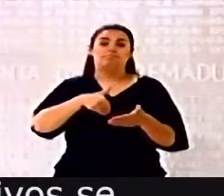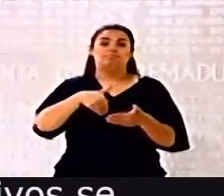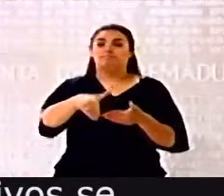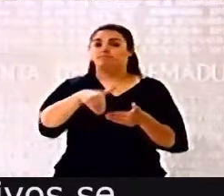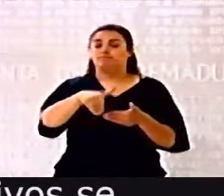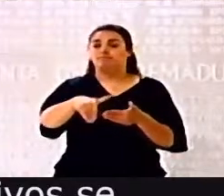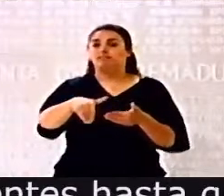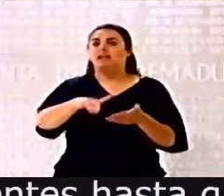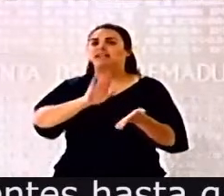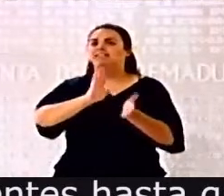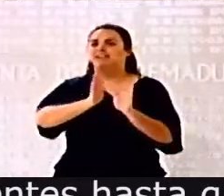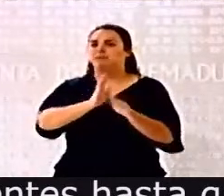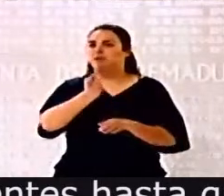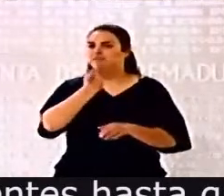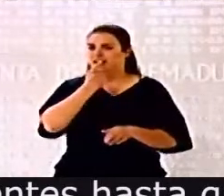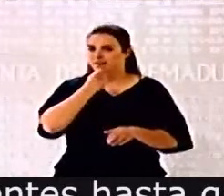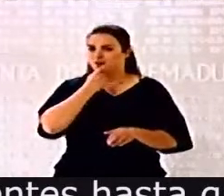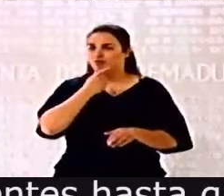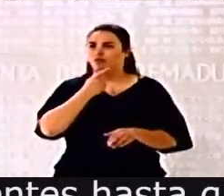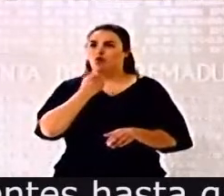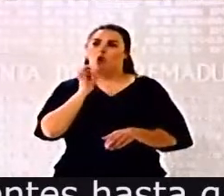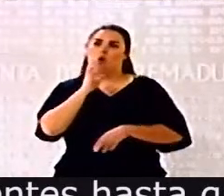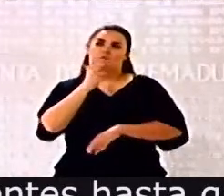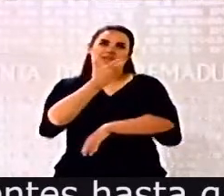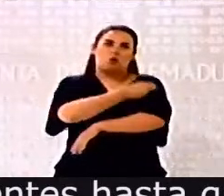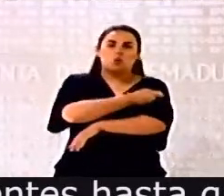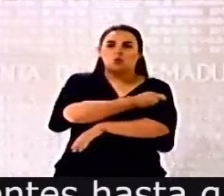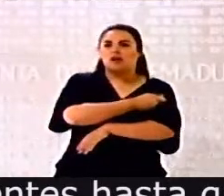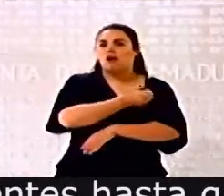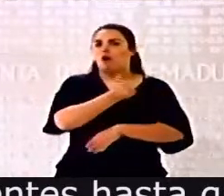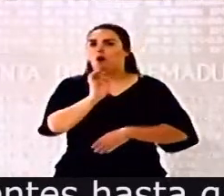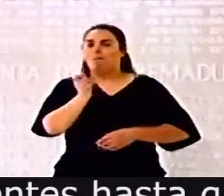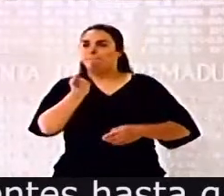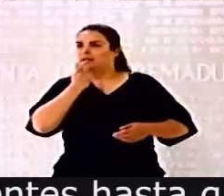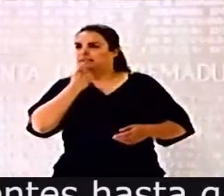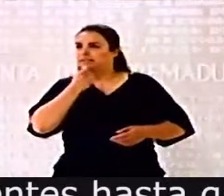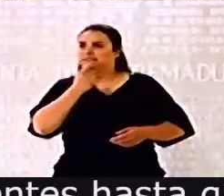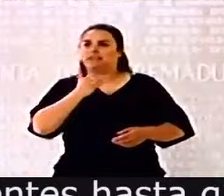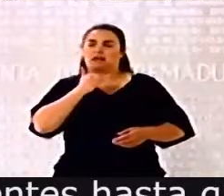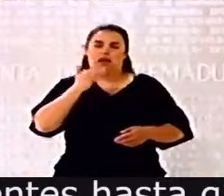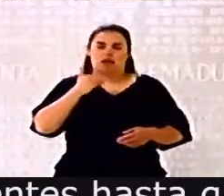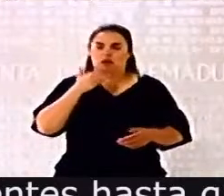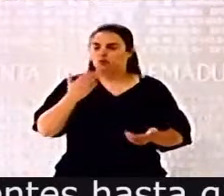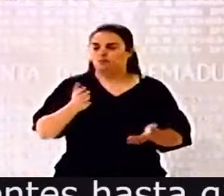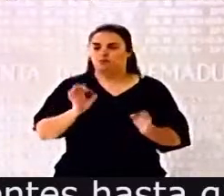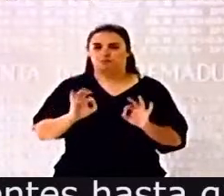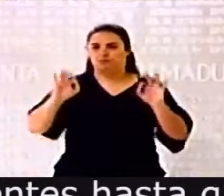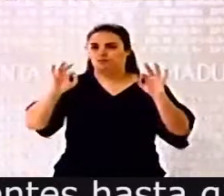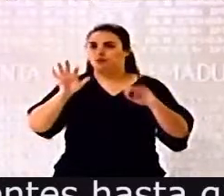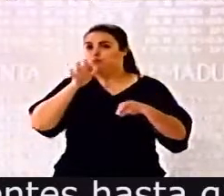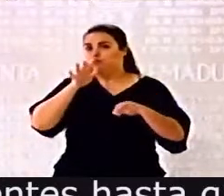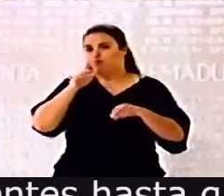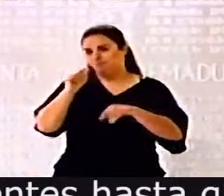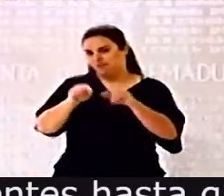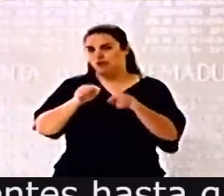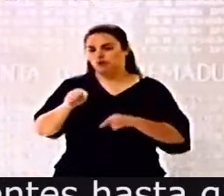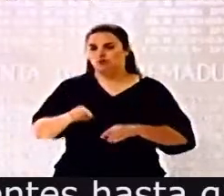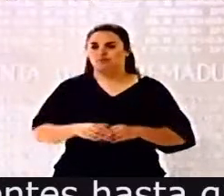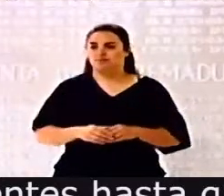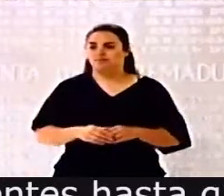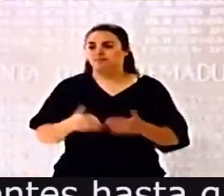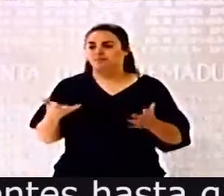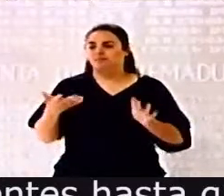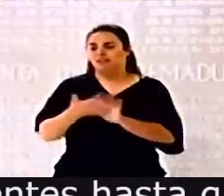un tratamiento farmacológico, sea una vacuna o sea un tratamiento con un medicamento determinado por parte del virus. Es